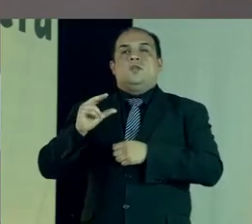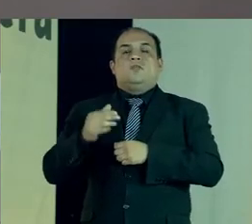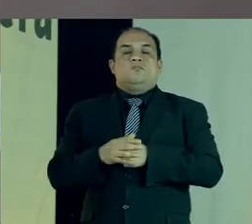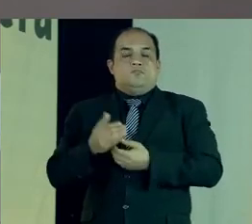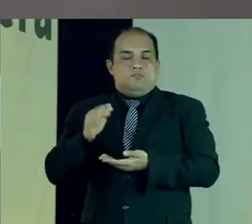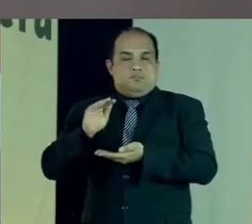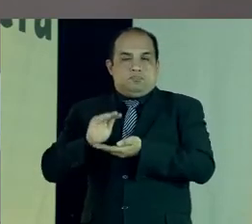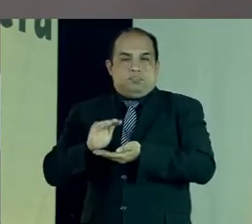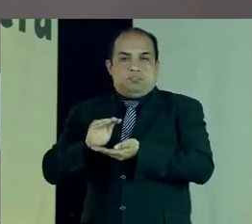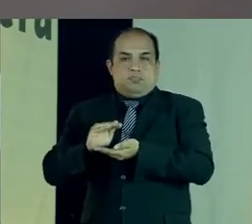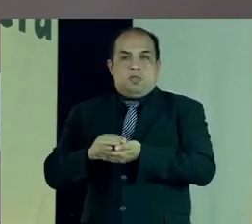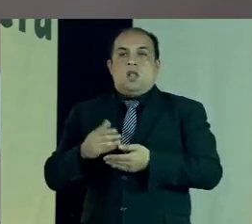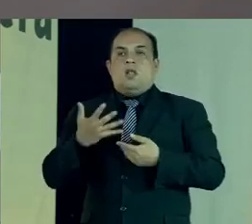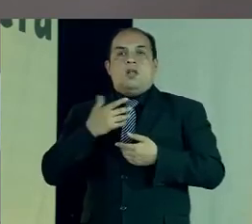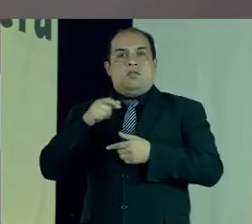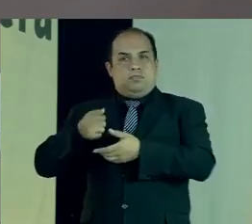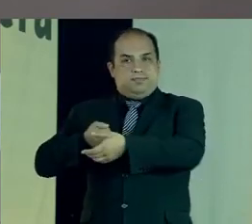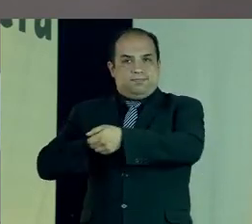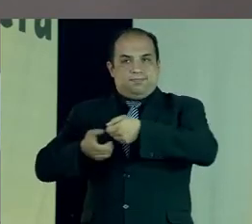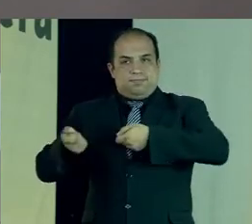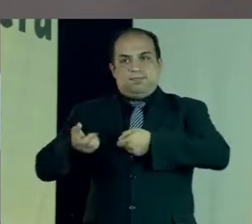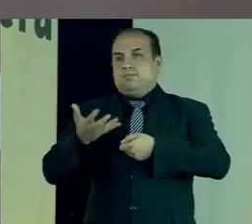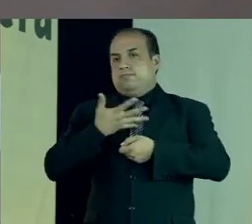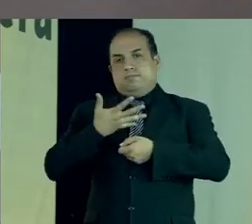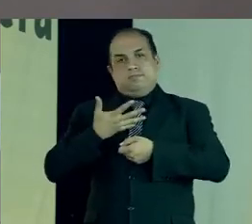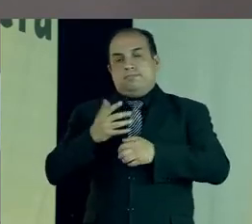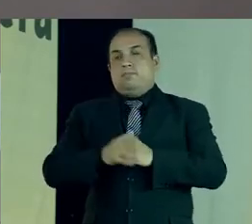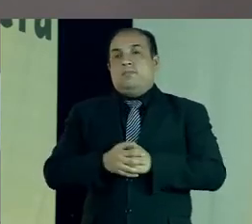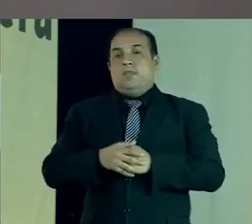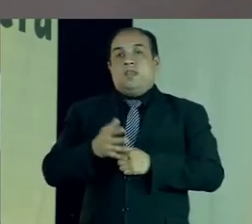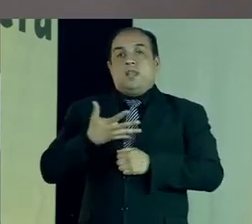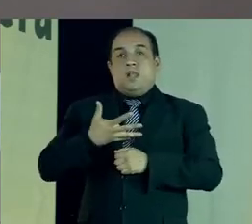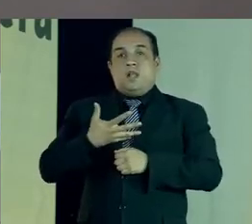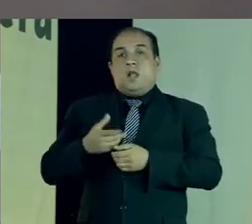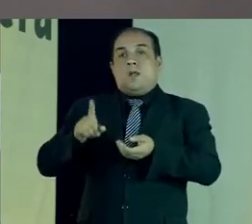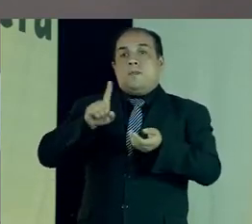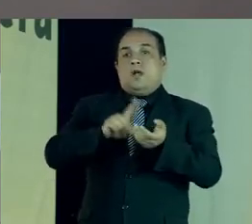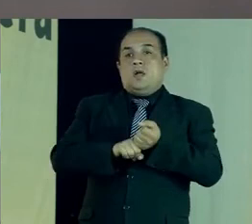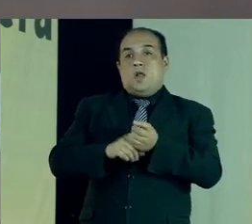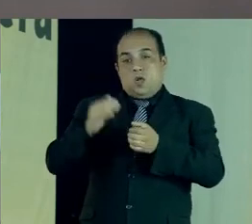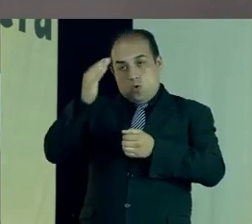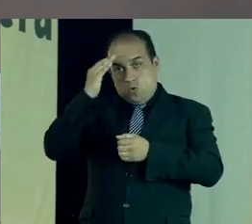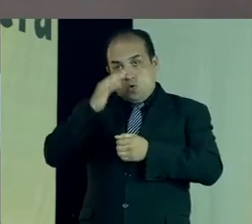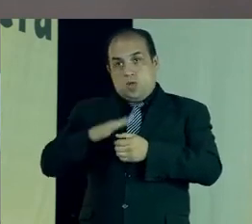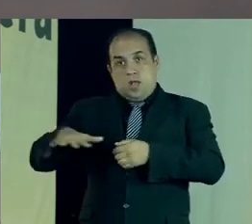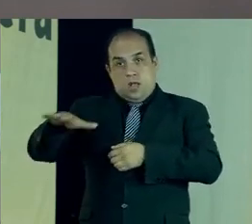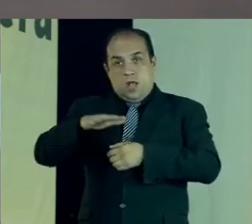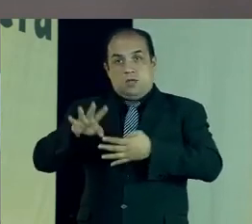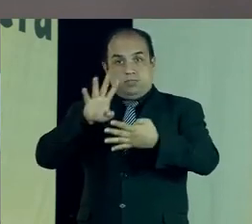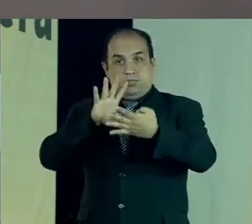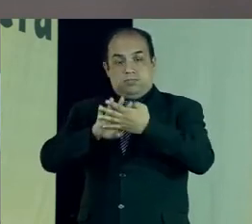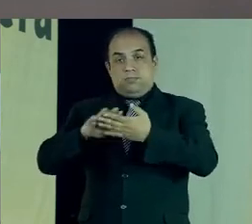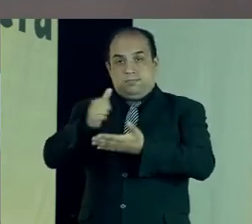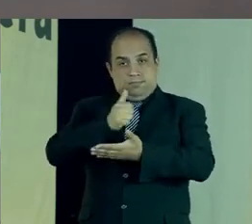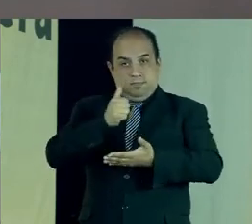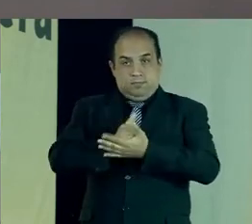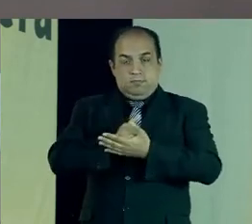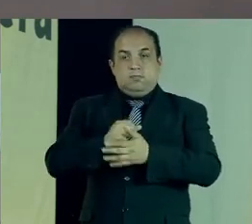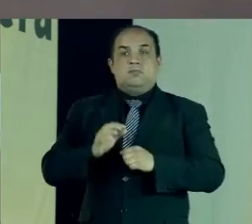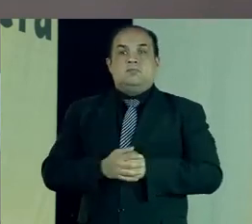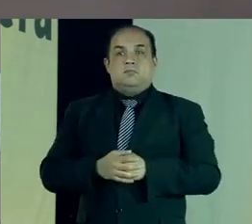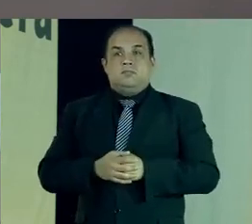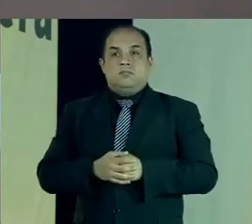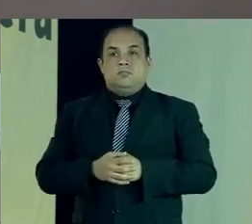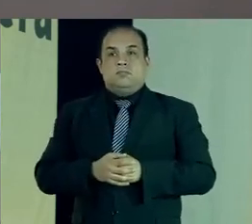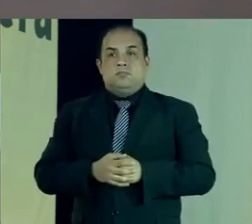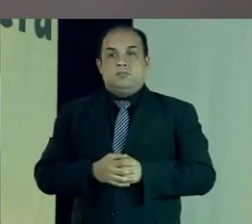fue enviado en el kursaal han reconocido un complejo penitenciario de la ciudad constante